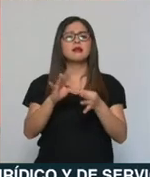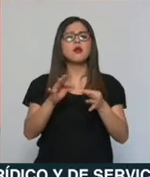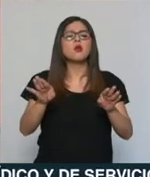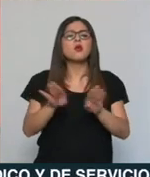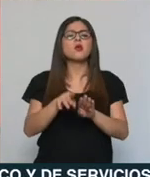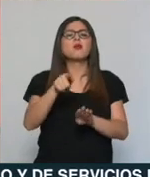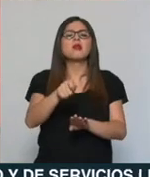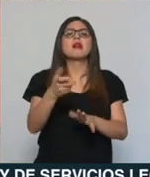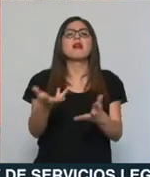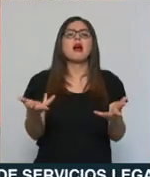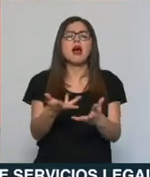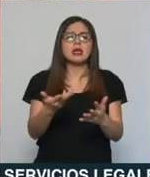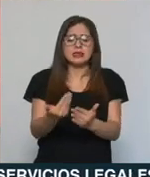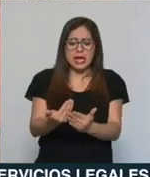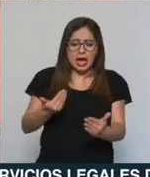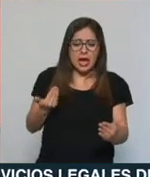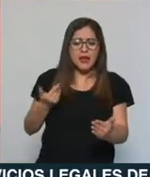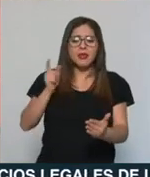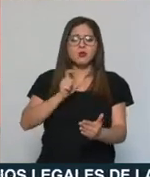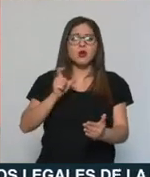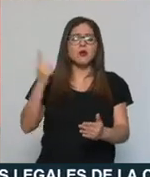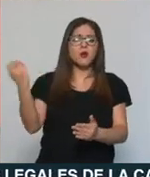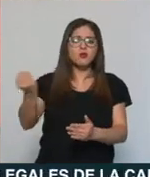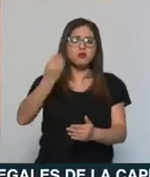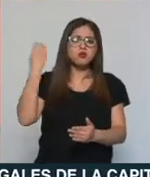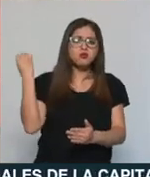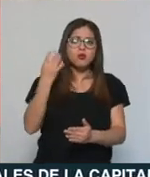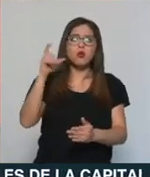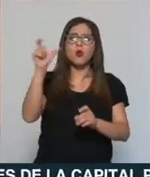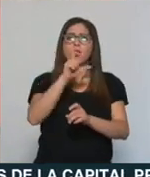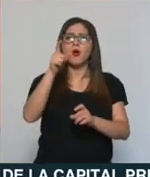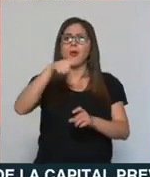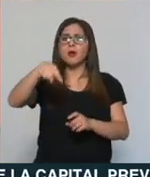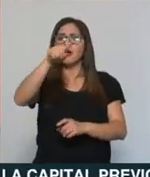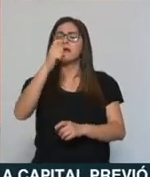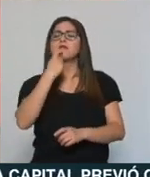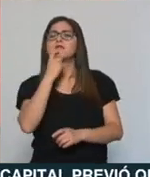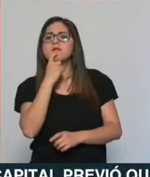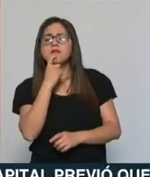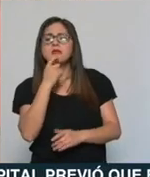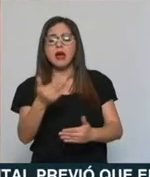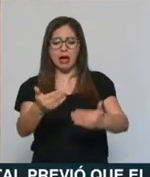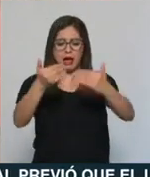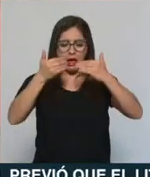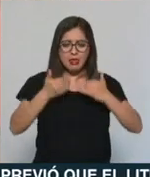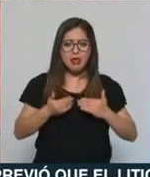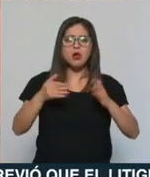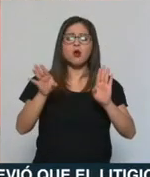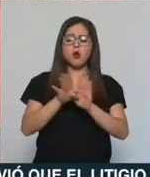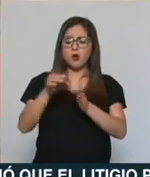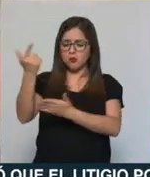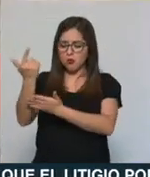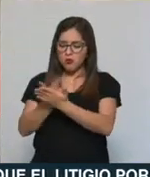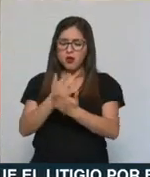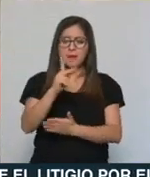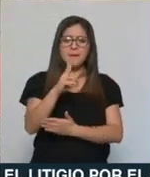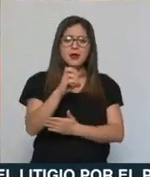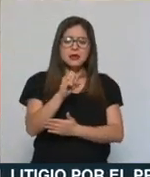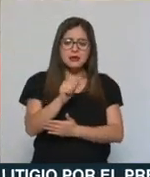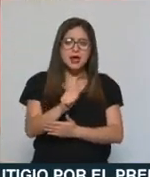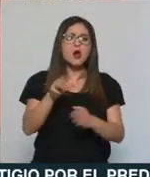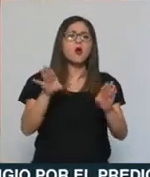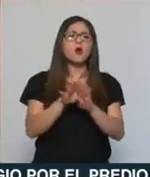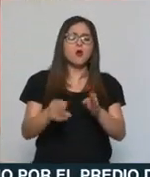pues qué es lo que se vive detrás de cámaras, si podríamos decirlo así, tras bambalinas. ¿Cómo se registra la prensa? ¿Cómo viven? ¿Cómo se acercan